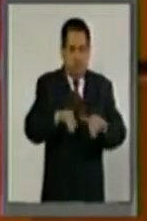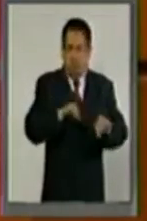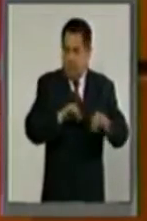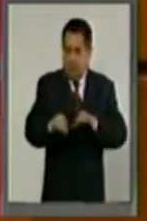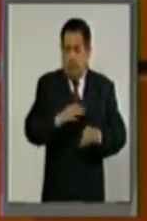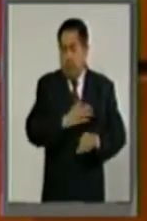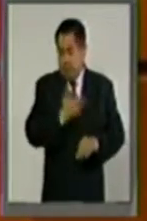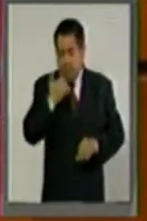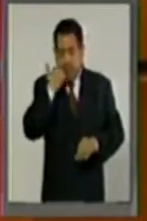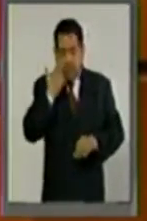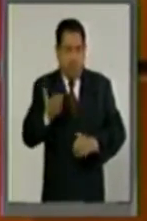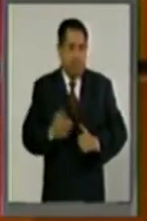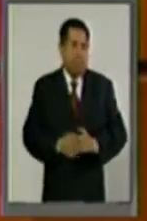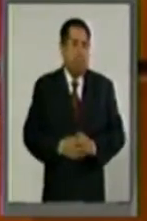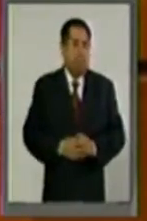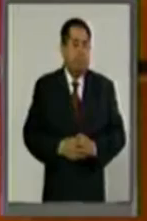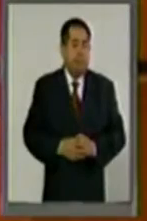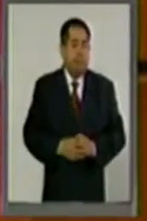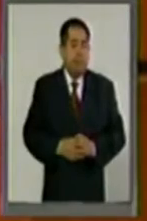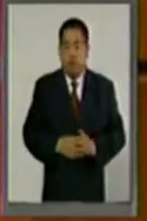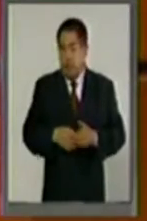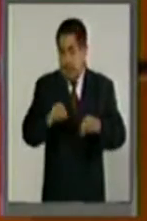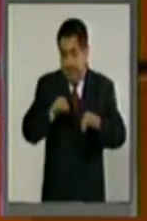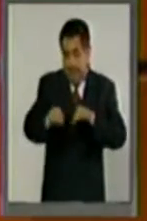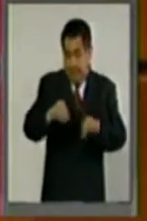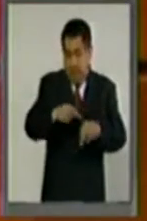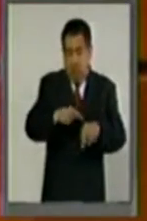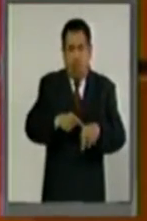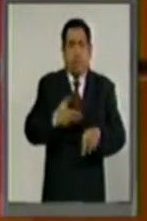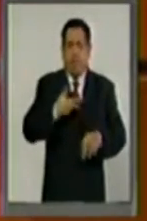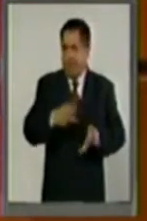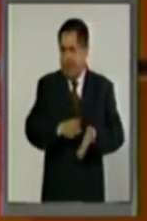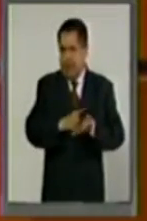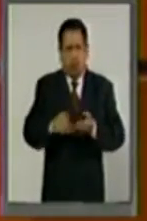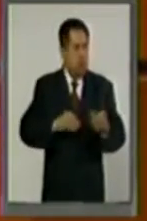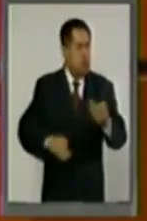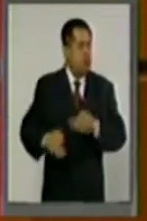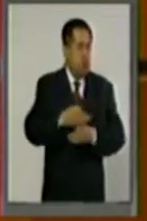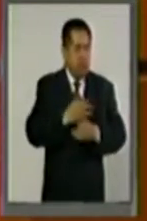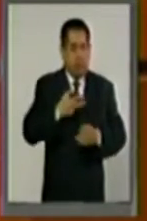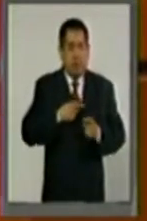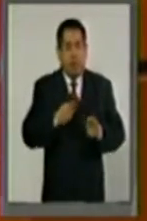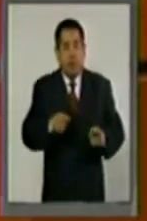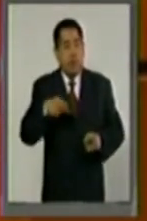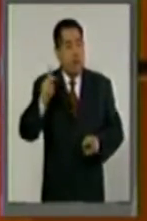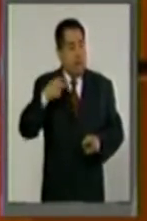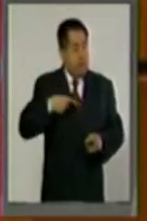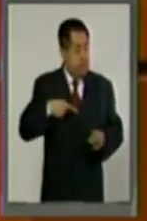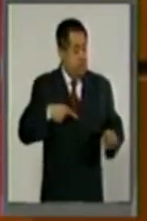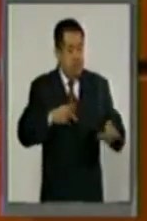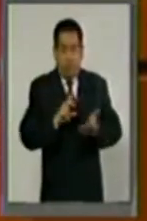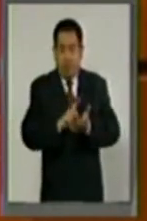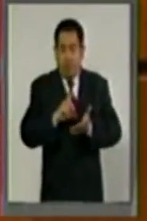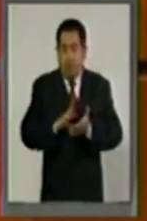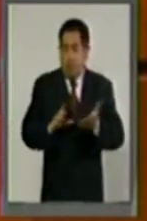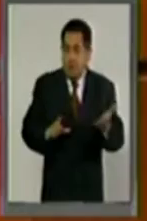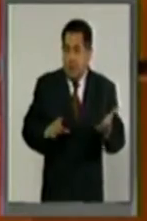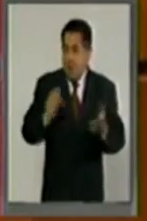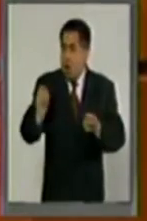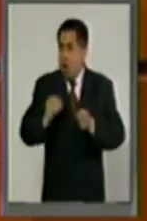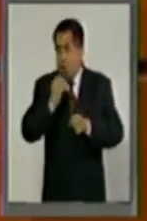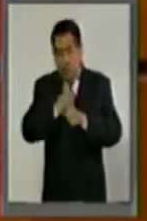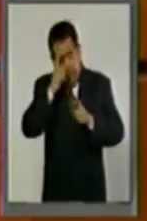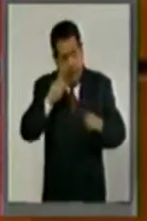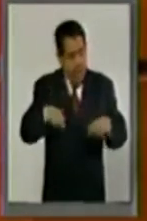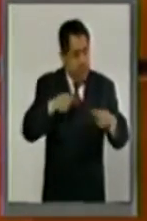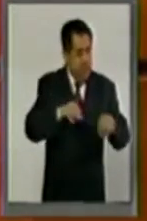personas con discapacidad. El trabajo es un derecho constitucional, sin embargo, para las personas con discapacidad las oportunidades de